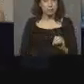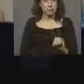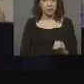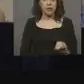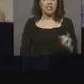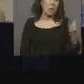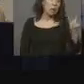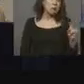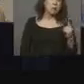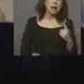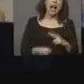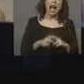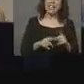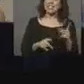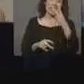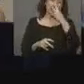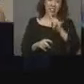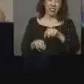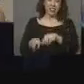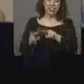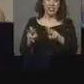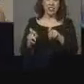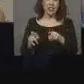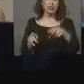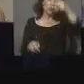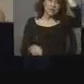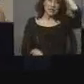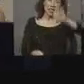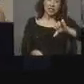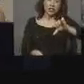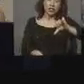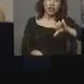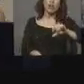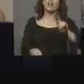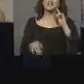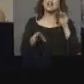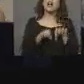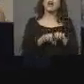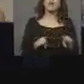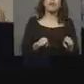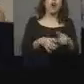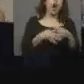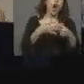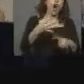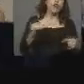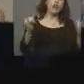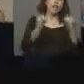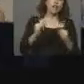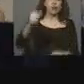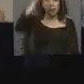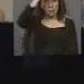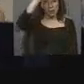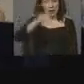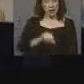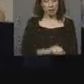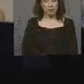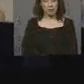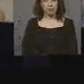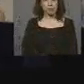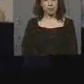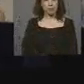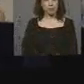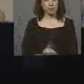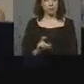el particular actúa fuera de este ámbito, su punibilidad será determinada por otros tipos penales. El